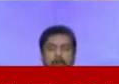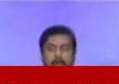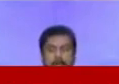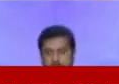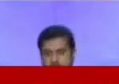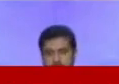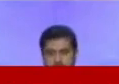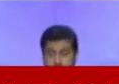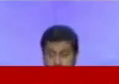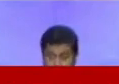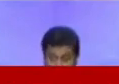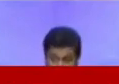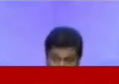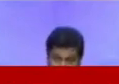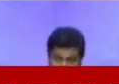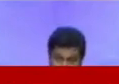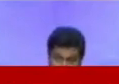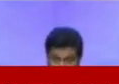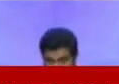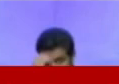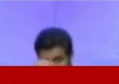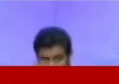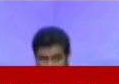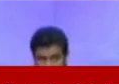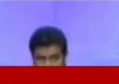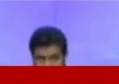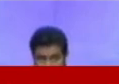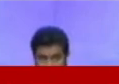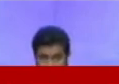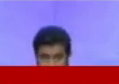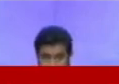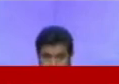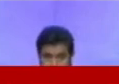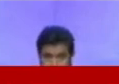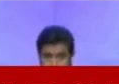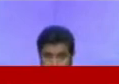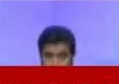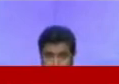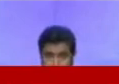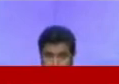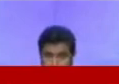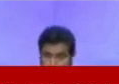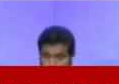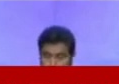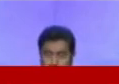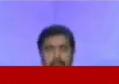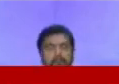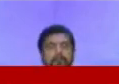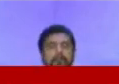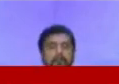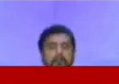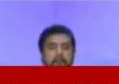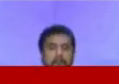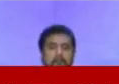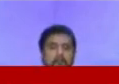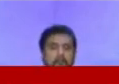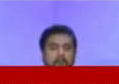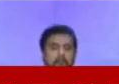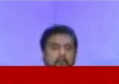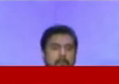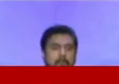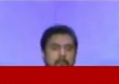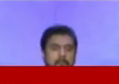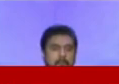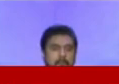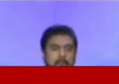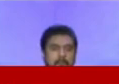para tomar una decisión informada y sobre todo consensada. La respuesta de la ponente, de la magistrada a quien se le encargó el